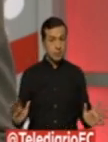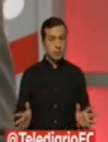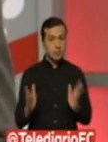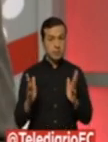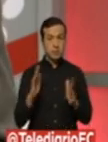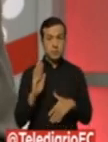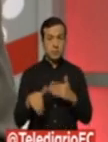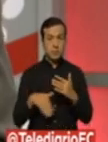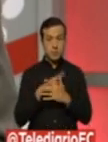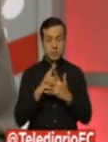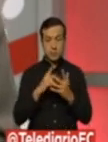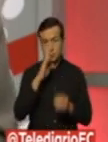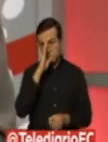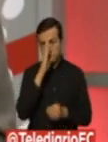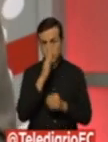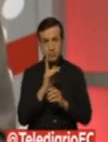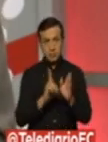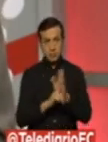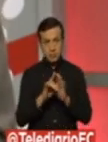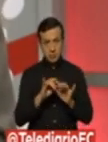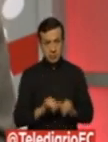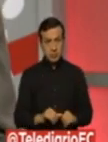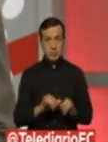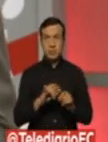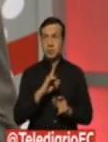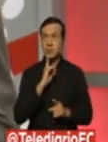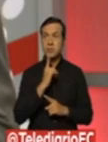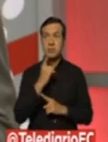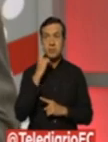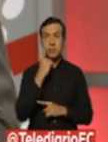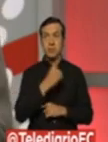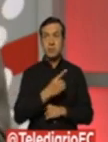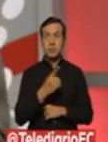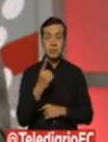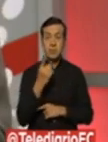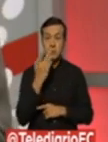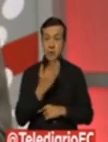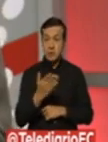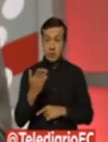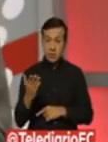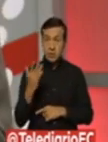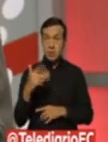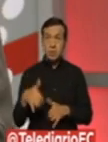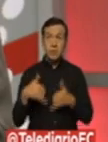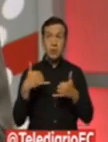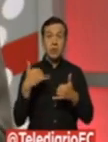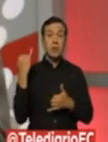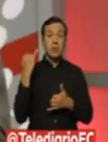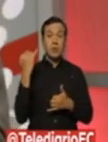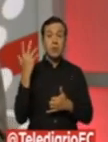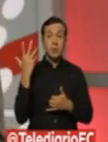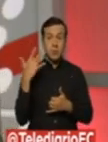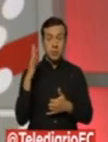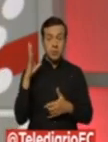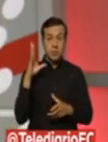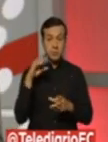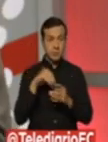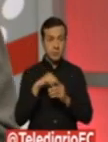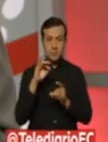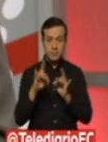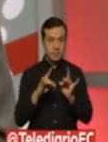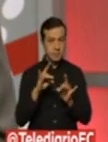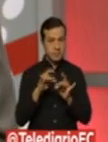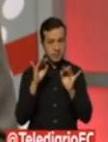de los objetivos de desarrollo sostenible entonces esto este premio verde sea link se alinea perfectamente